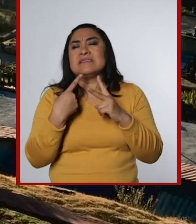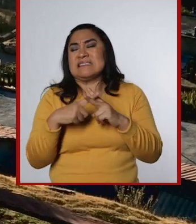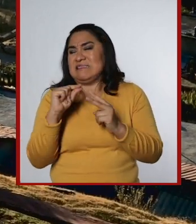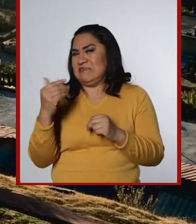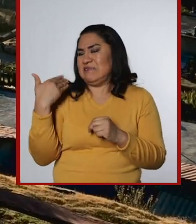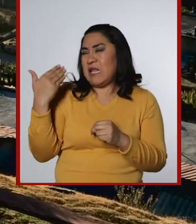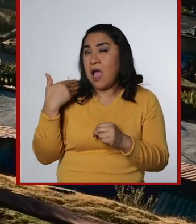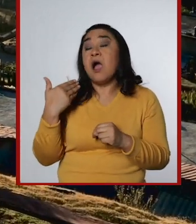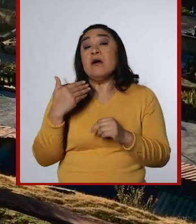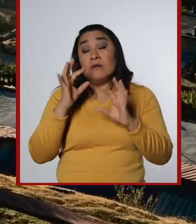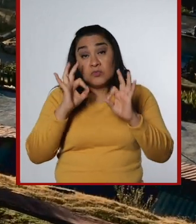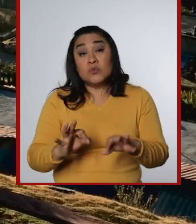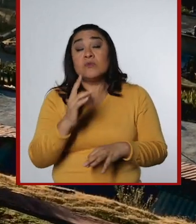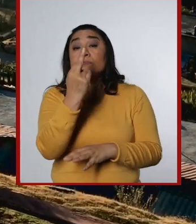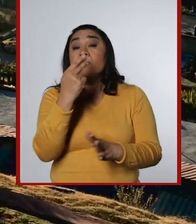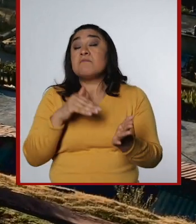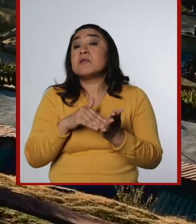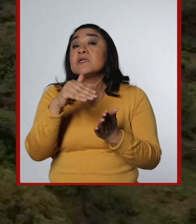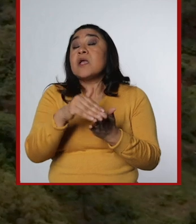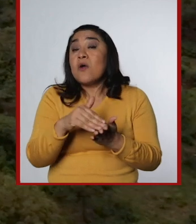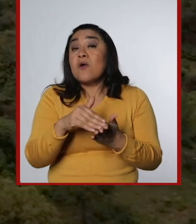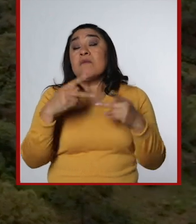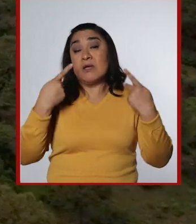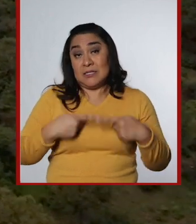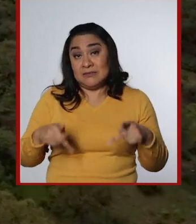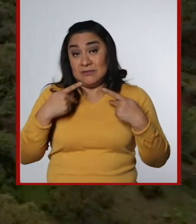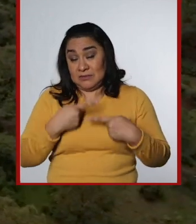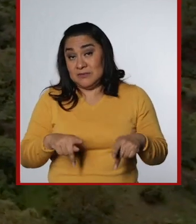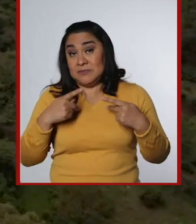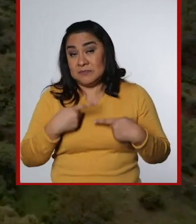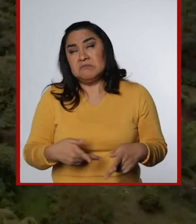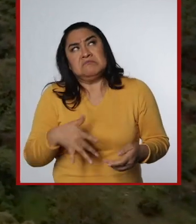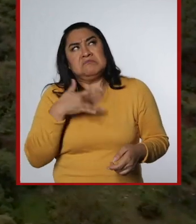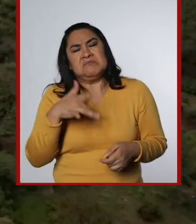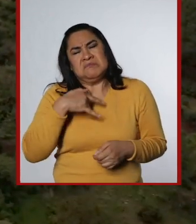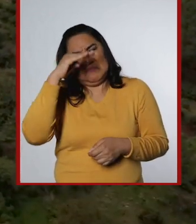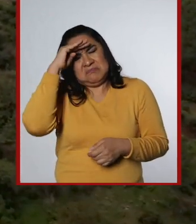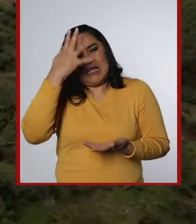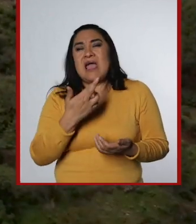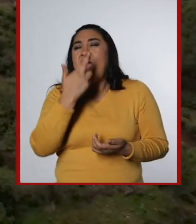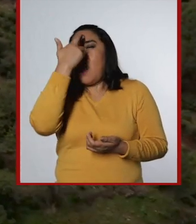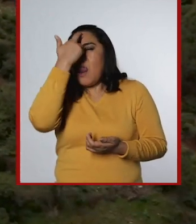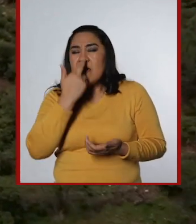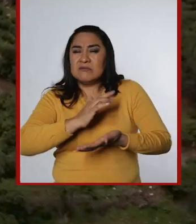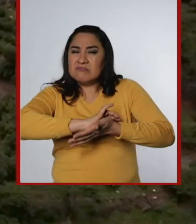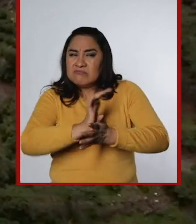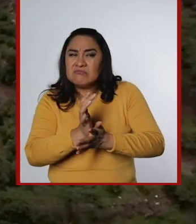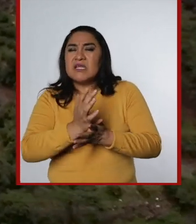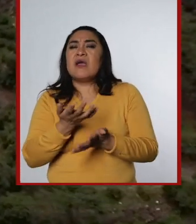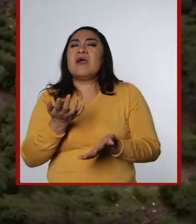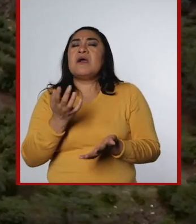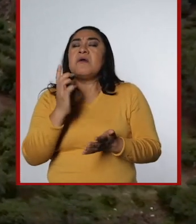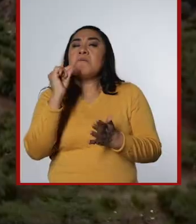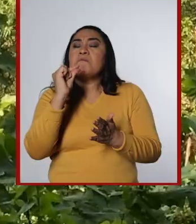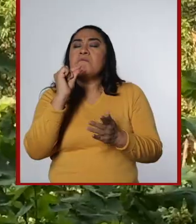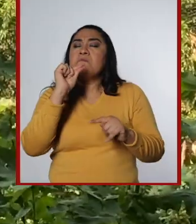hecho recientemente, pues somos 25 millones. Es decir, pienso que el racismo y la discriminación se ha